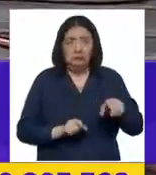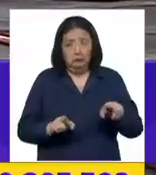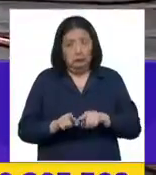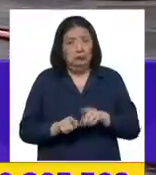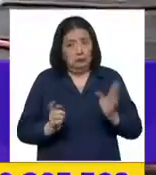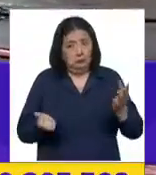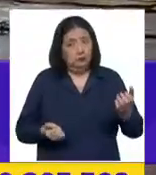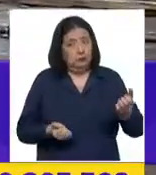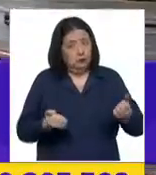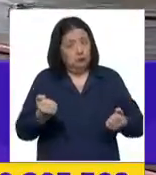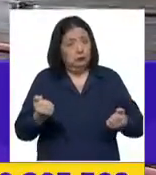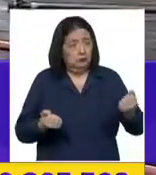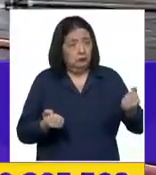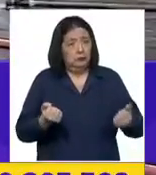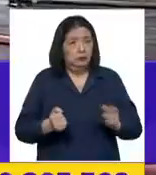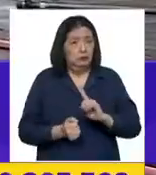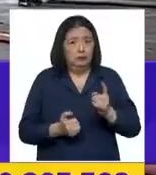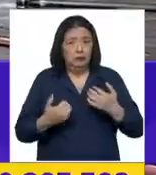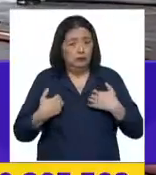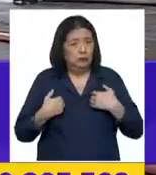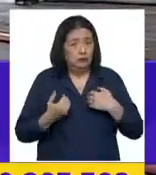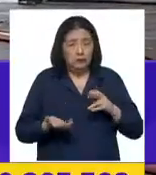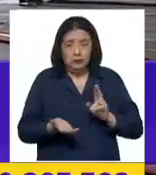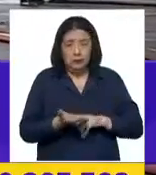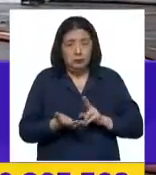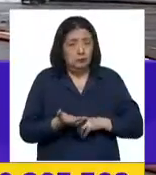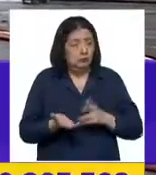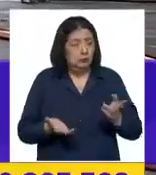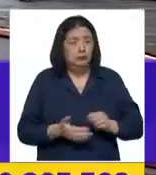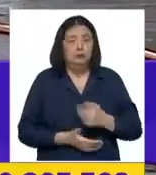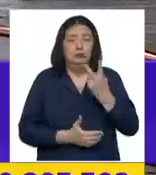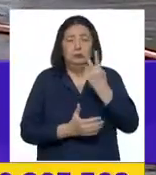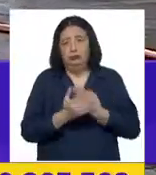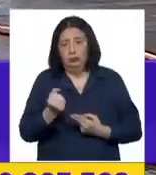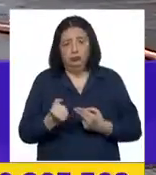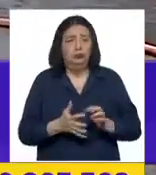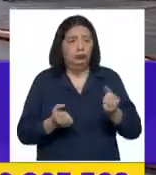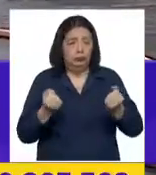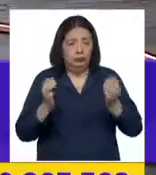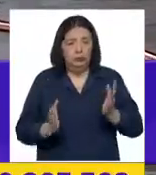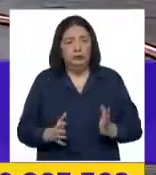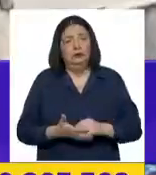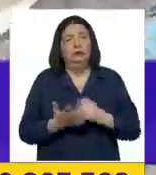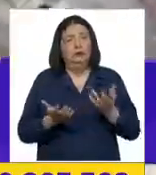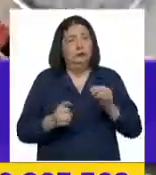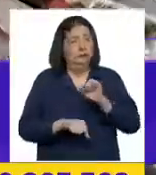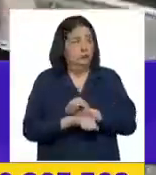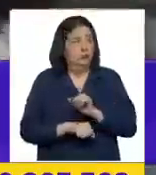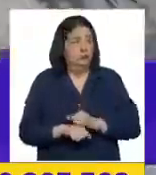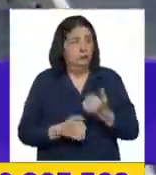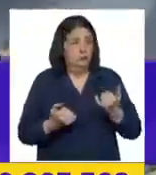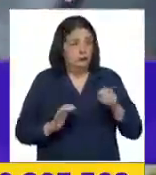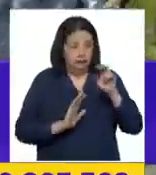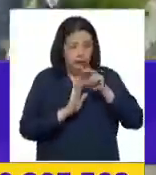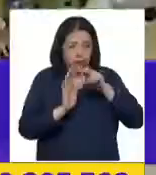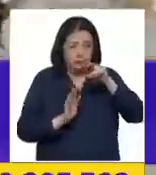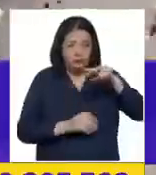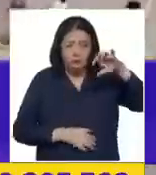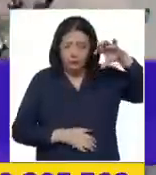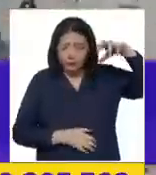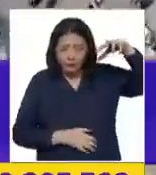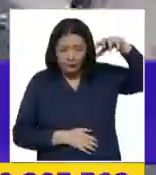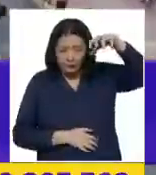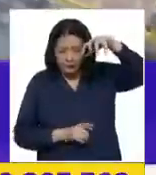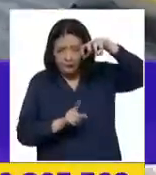delito. Manejaba el vehículo sin SOAT. Ambos choferes terminaron detenidos. En estas imágenes del dron de Latina